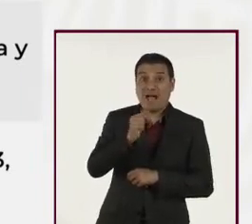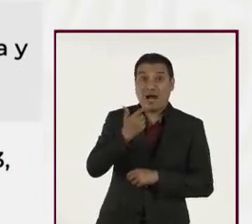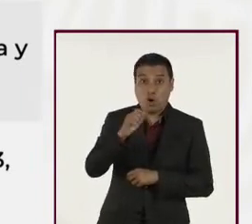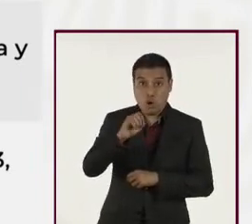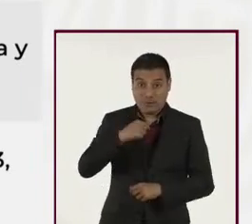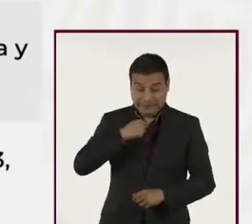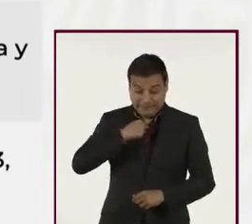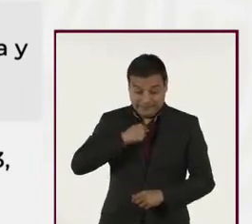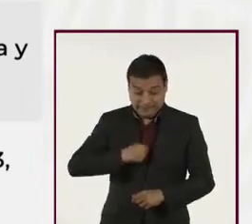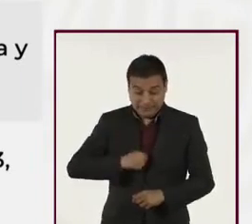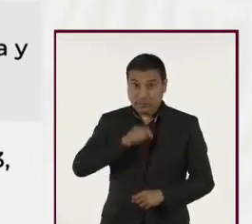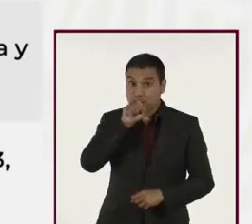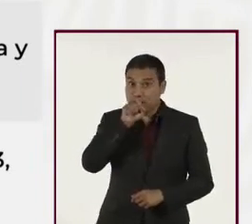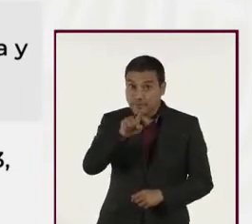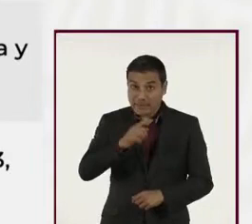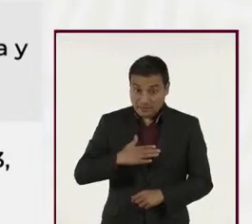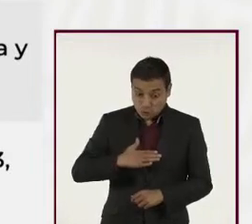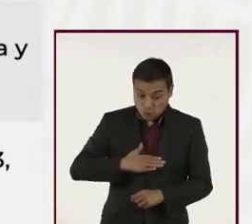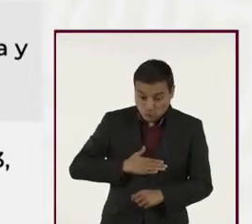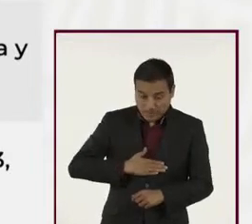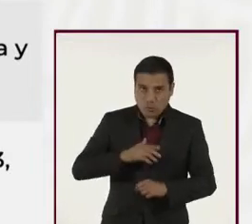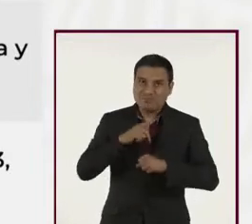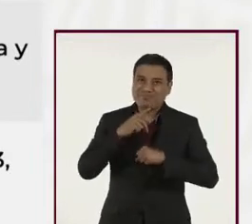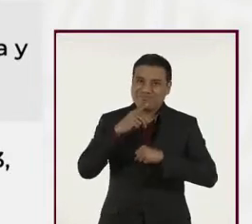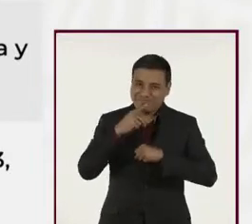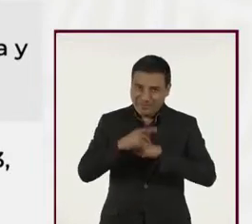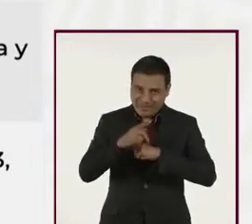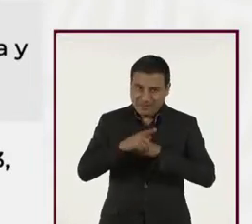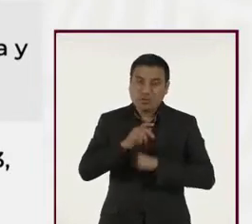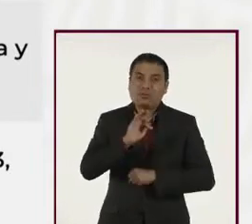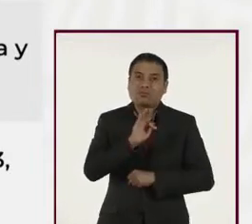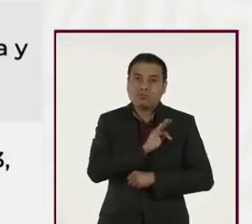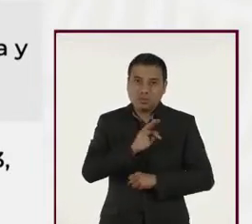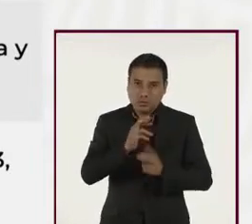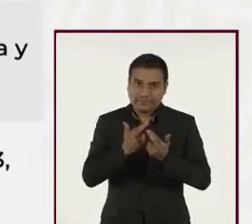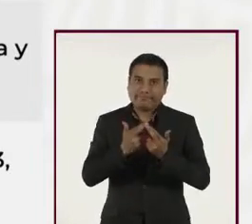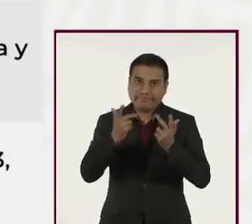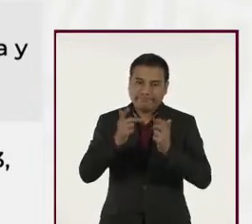una ruptura espontánea. La que sigue, por favor.